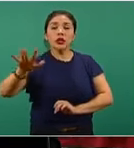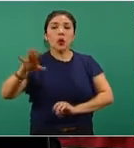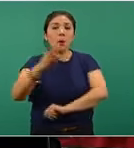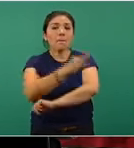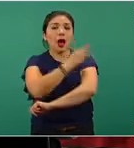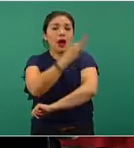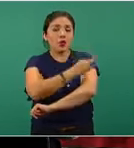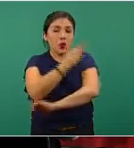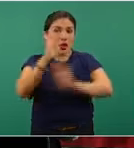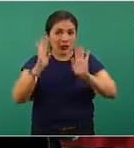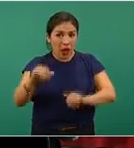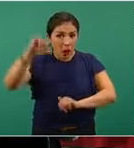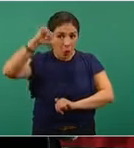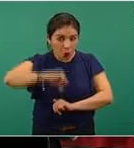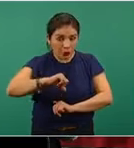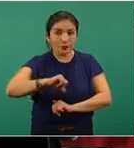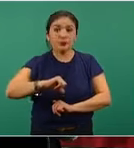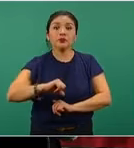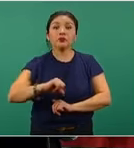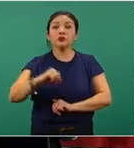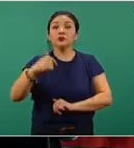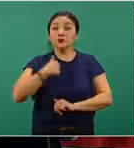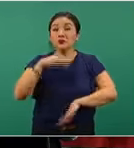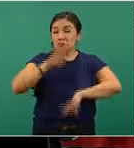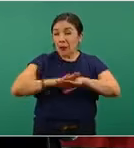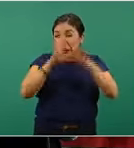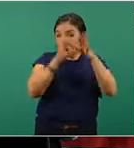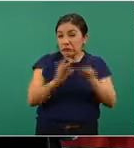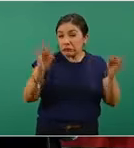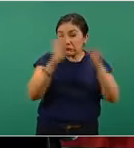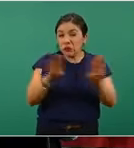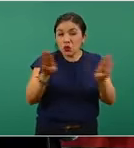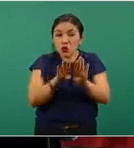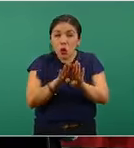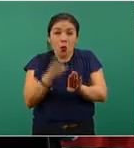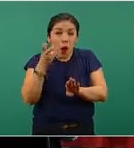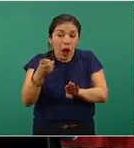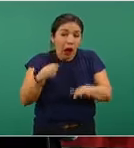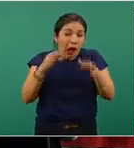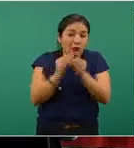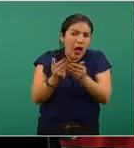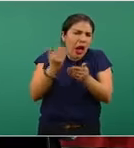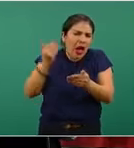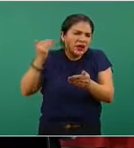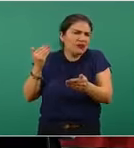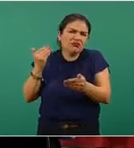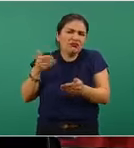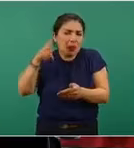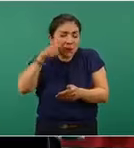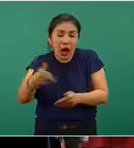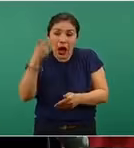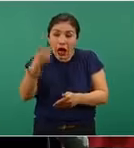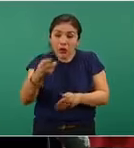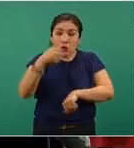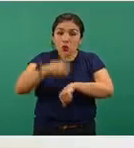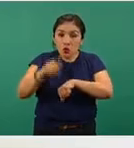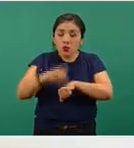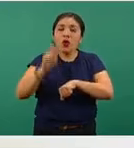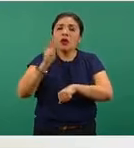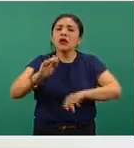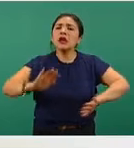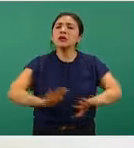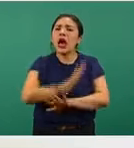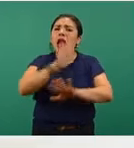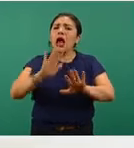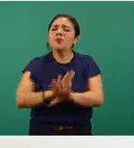172.855 dosis de vacuna. Hoy no me detendré demasiado en comentar lo que ya hemos explicado, de que estos números se van